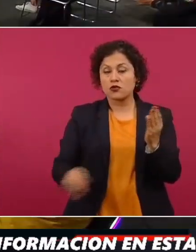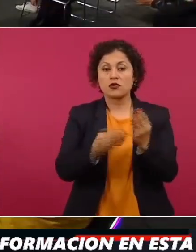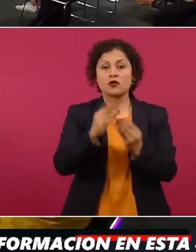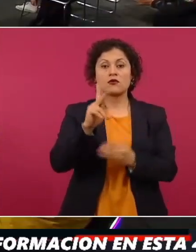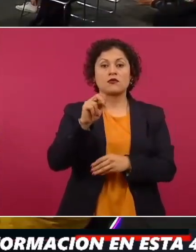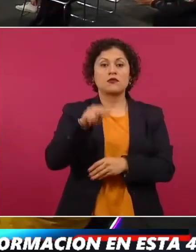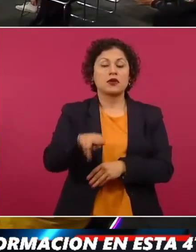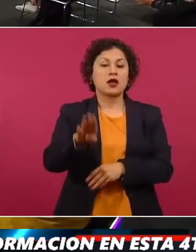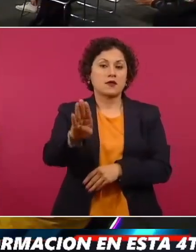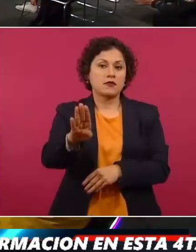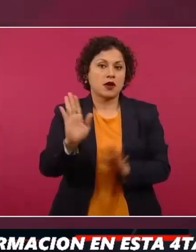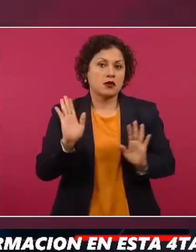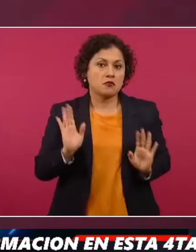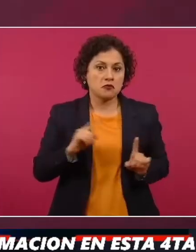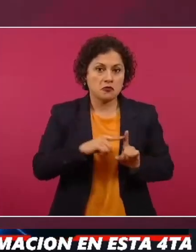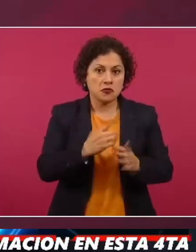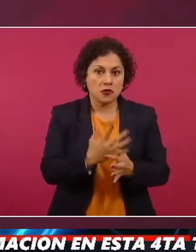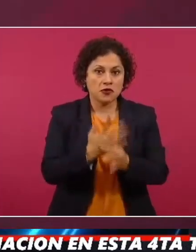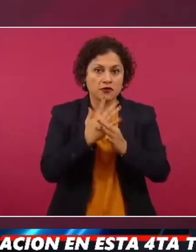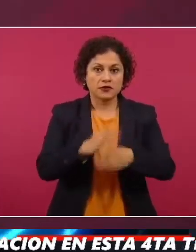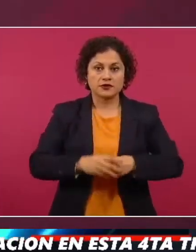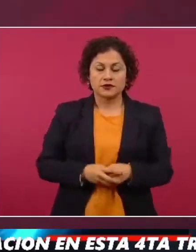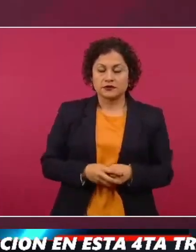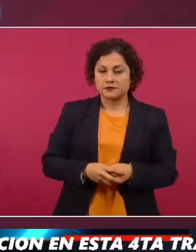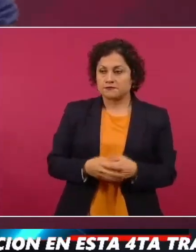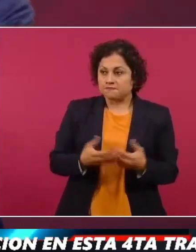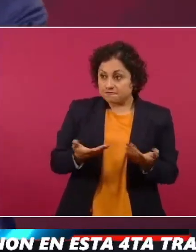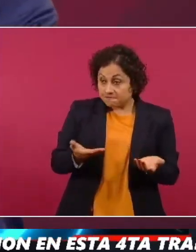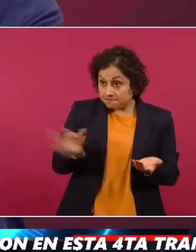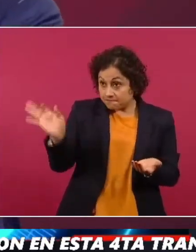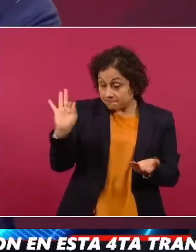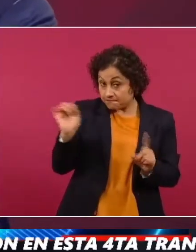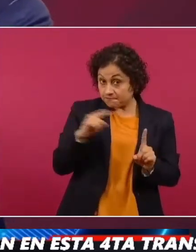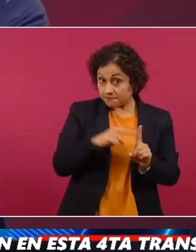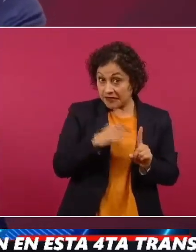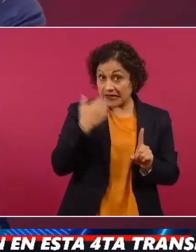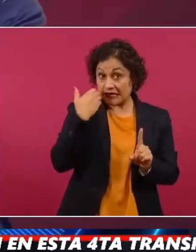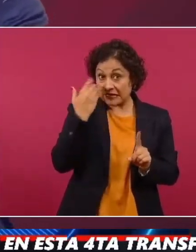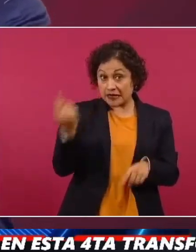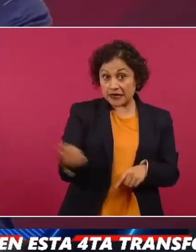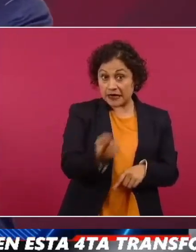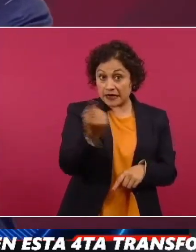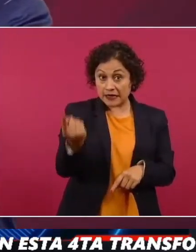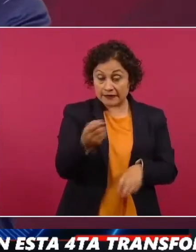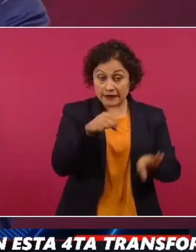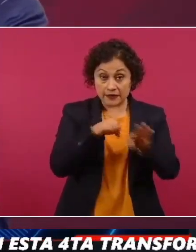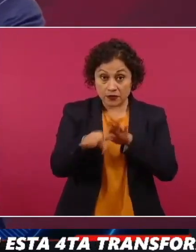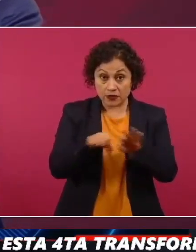a lo mejor quiere tener empleo de manera vitalicia.